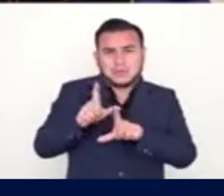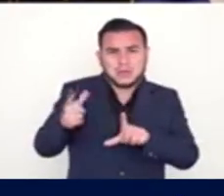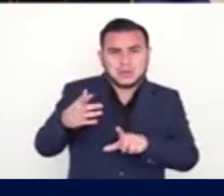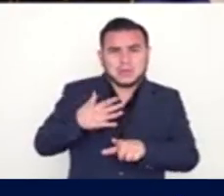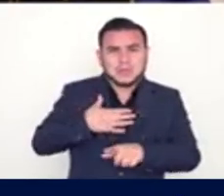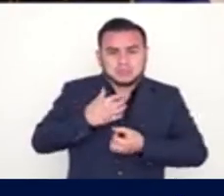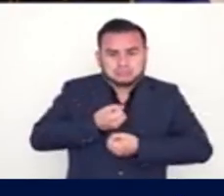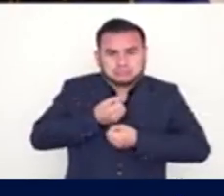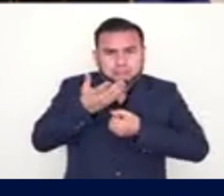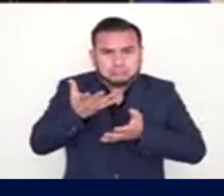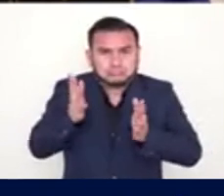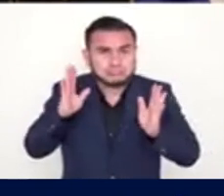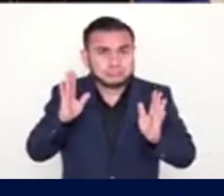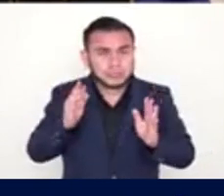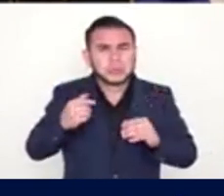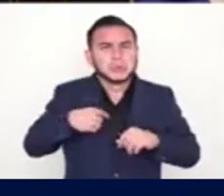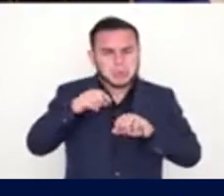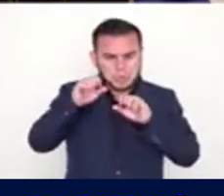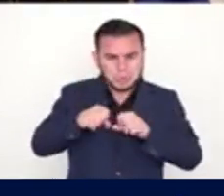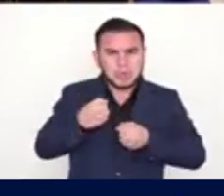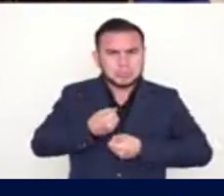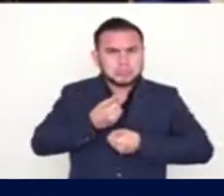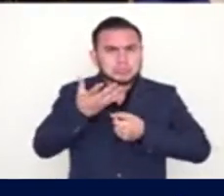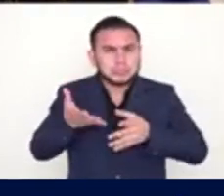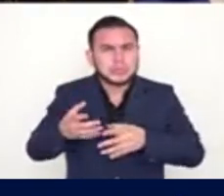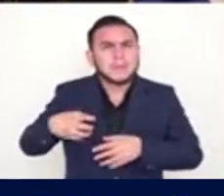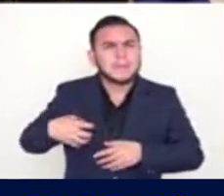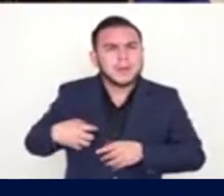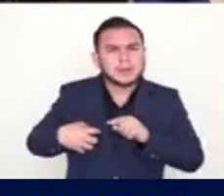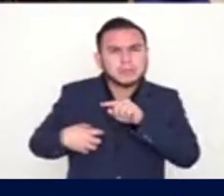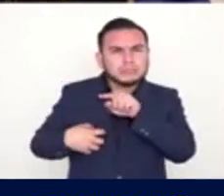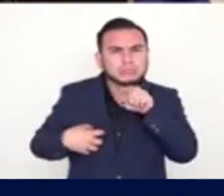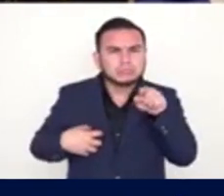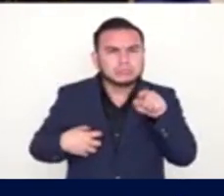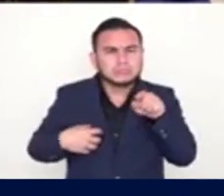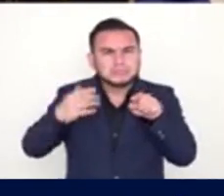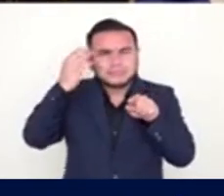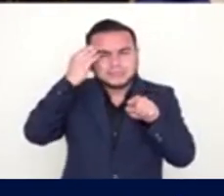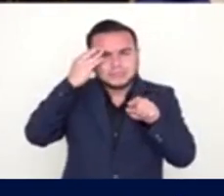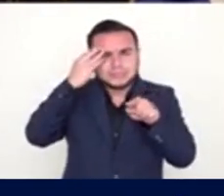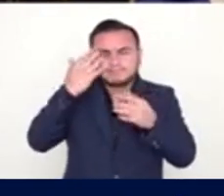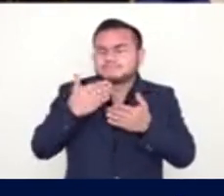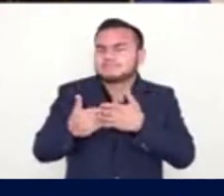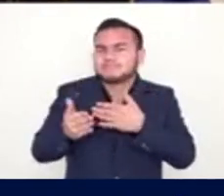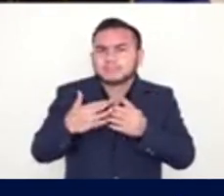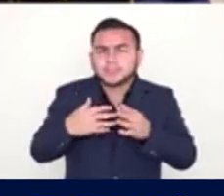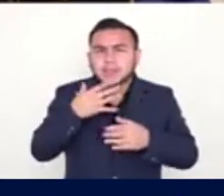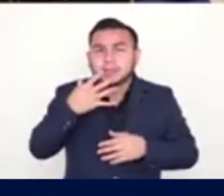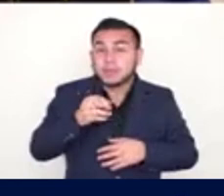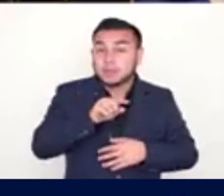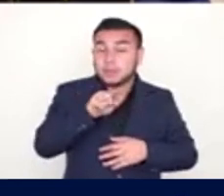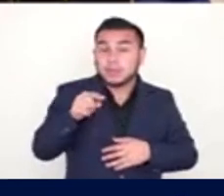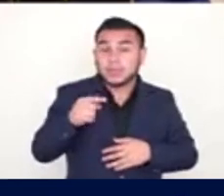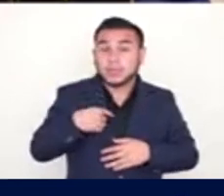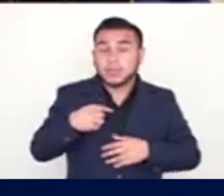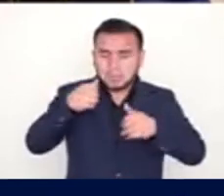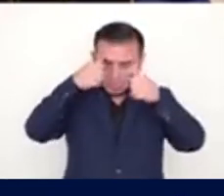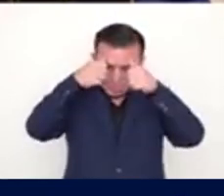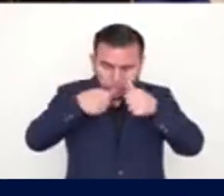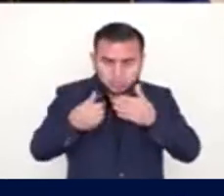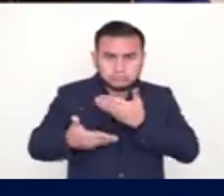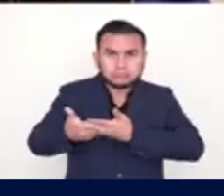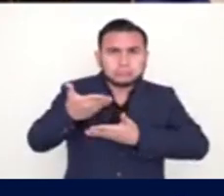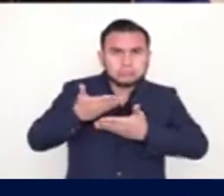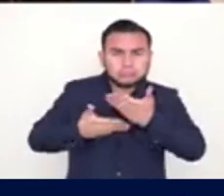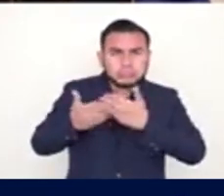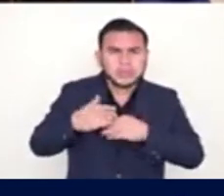nosotros, no tenemos libertad de decirles mentirosos, que lo son, pero aunque no lo fueran. Si ustedes dicen que pactamos con pandillas, no tenemos derecho